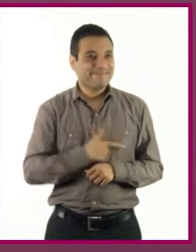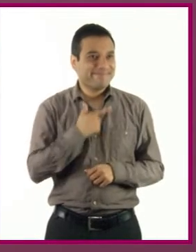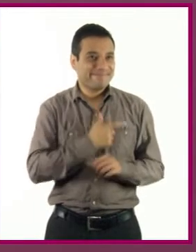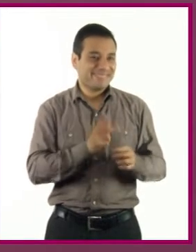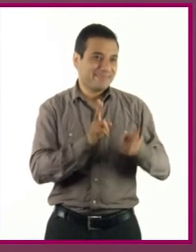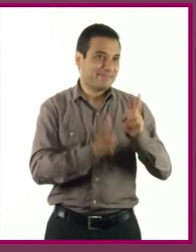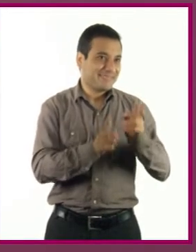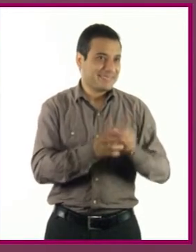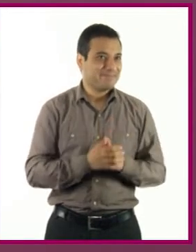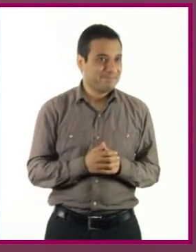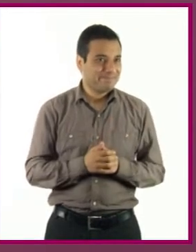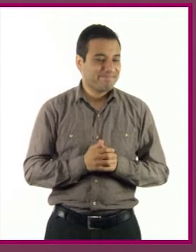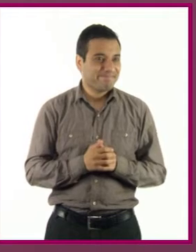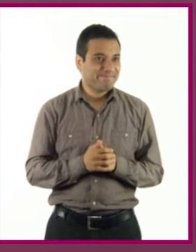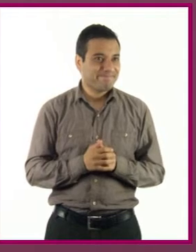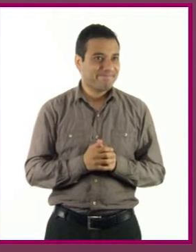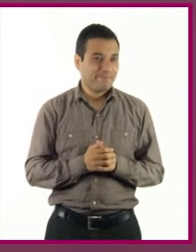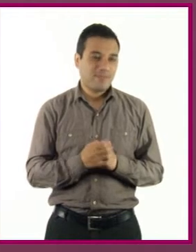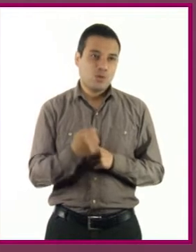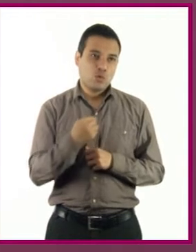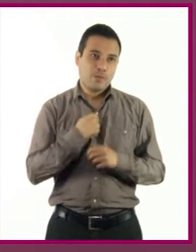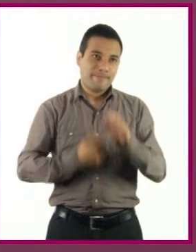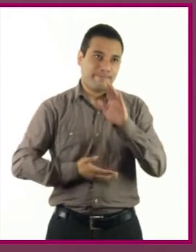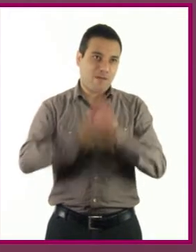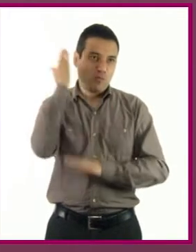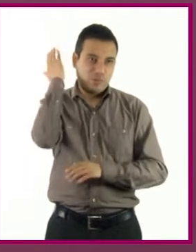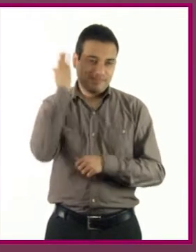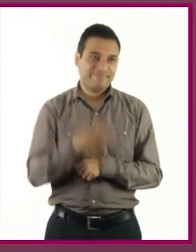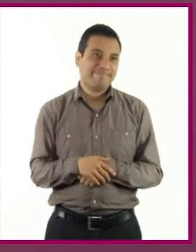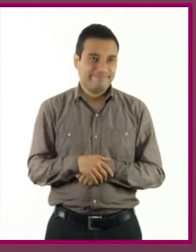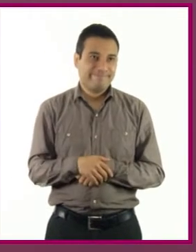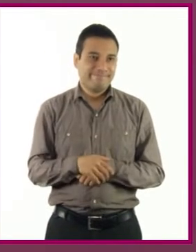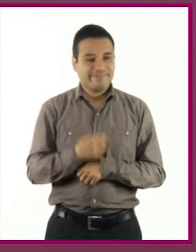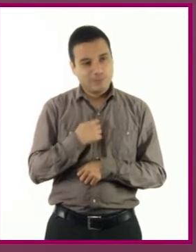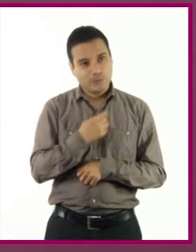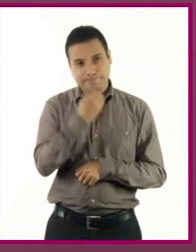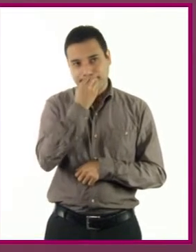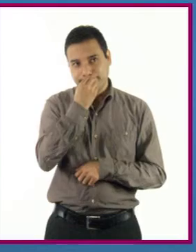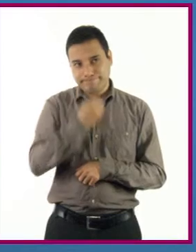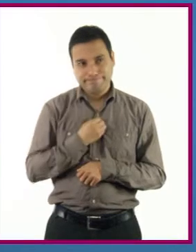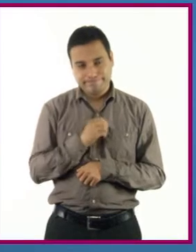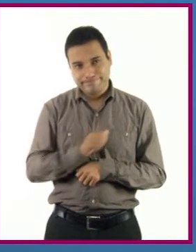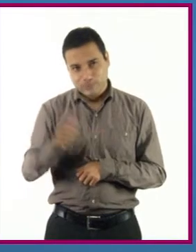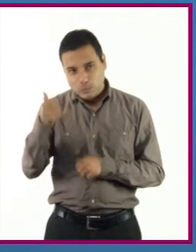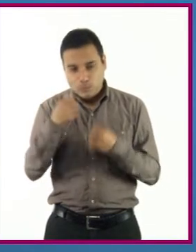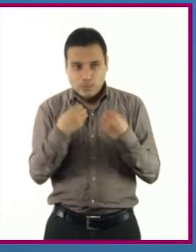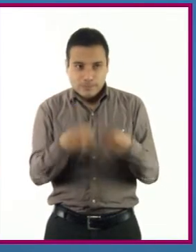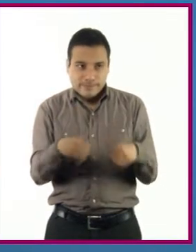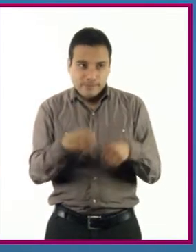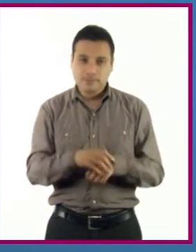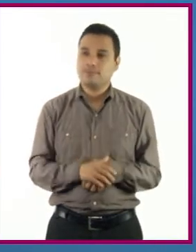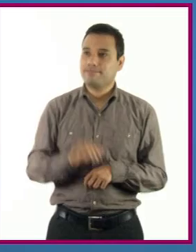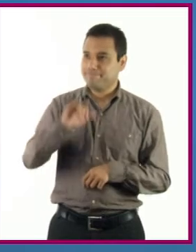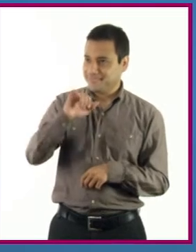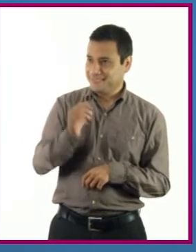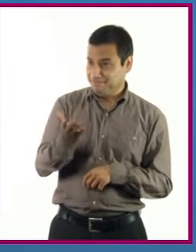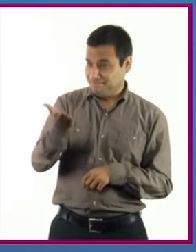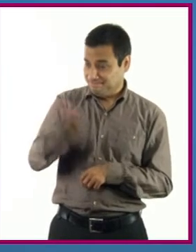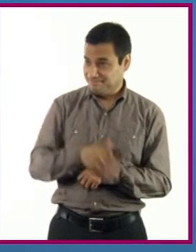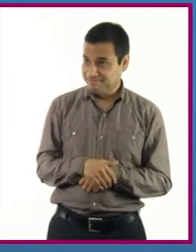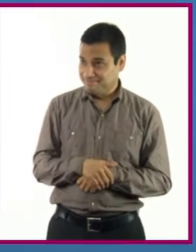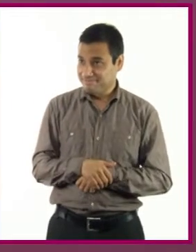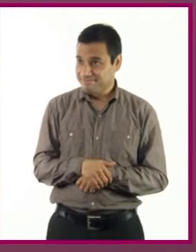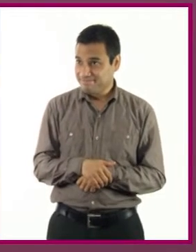ustedes. Pero debo dejarlas porque tengo otros compromisos que atender. Por supuesto, doña